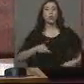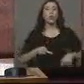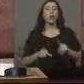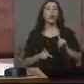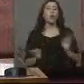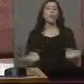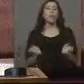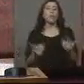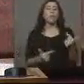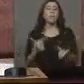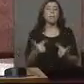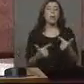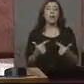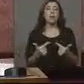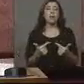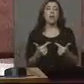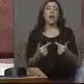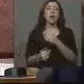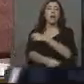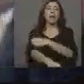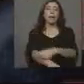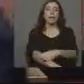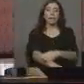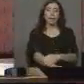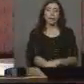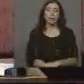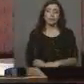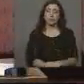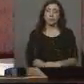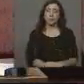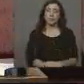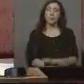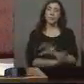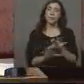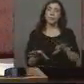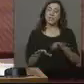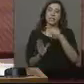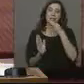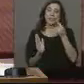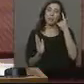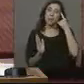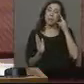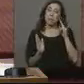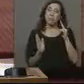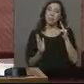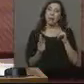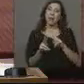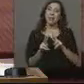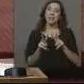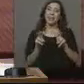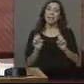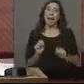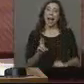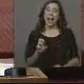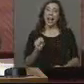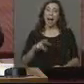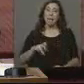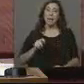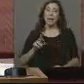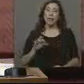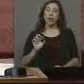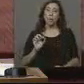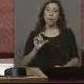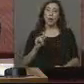políticas de mirada regional en cuanto a Los criterios que se han establecido para la configuración de las áreas metropolitanas no me